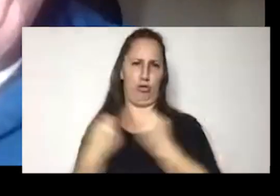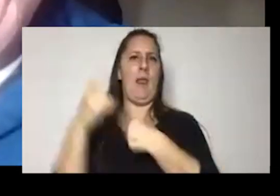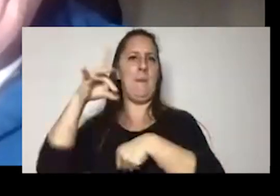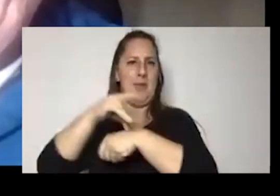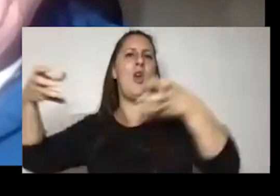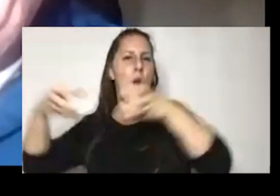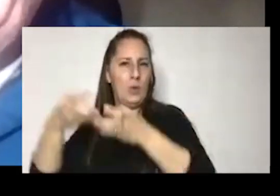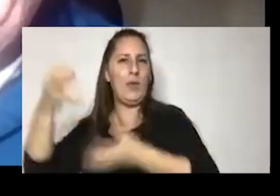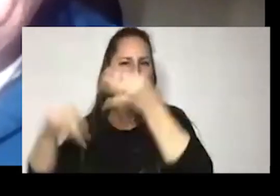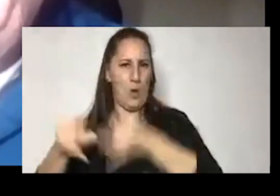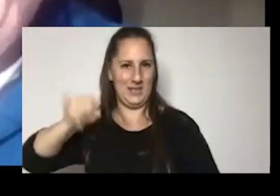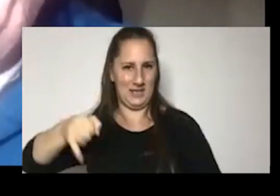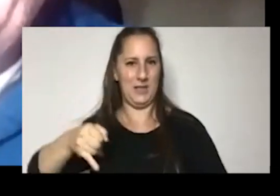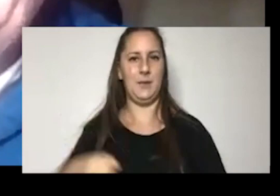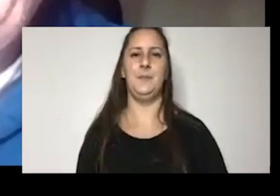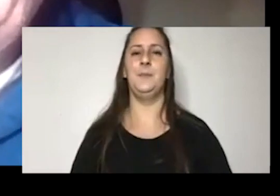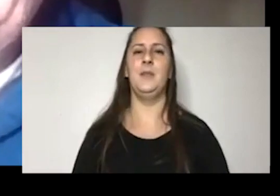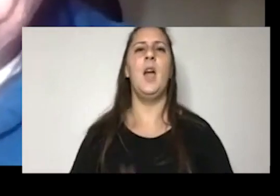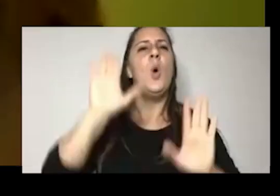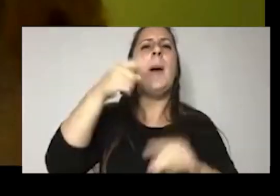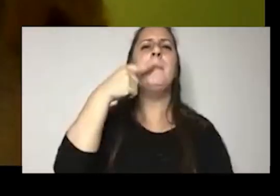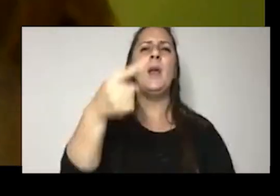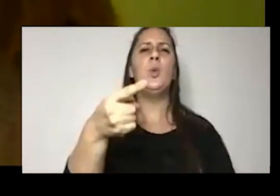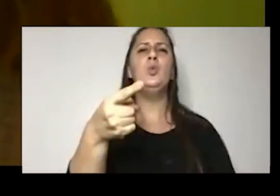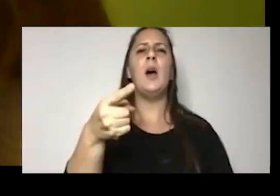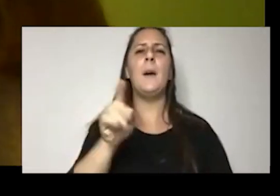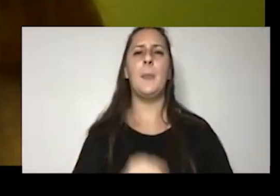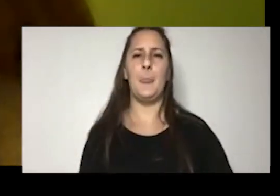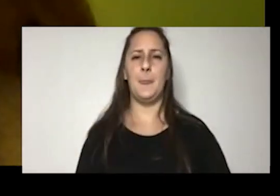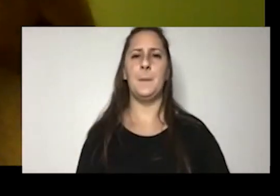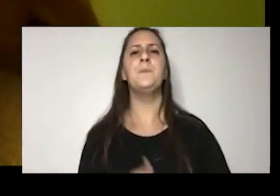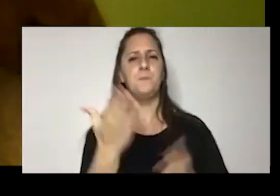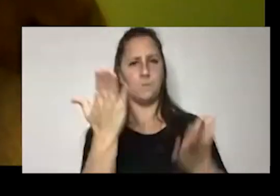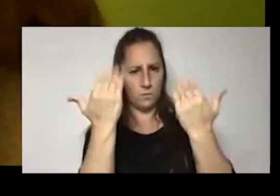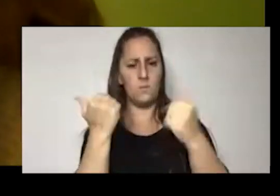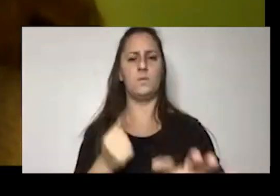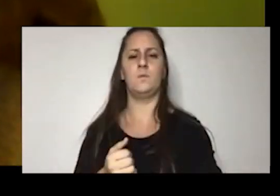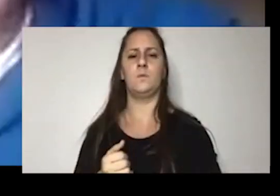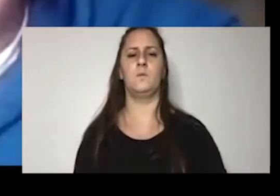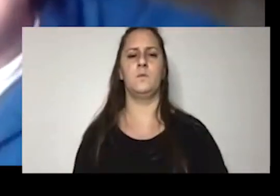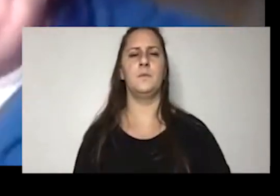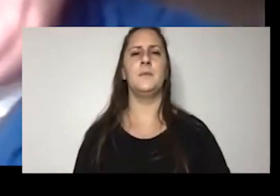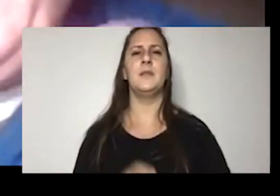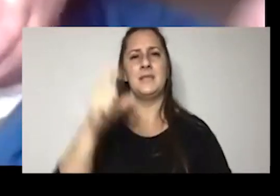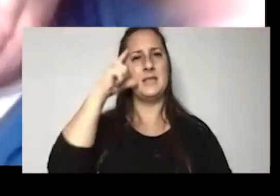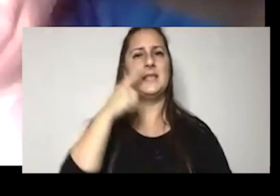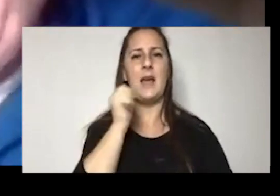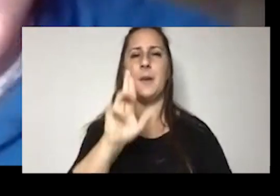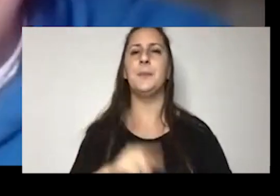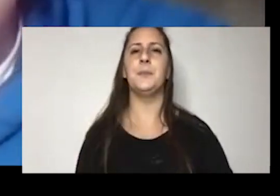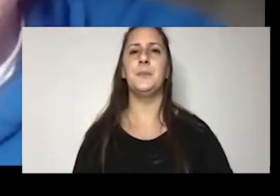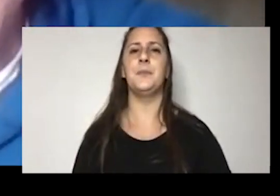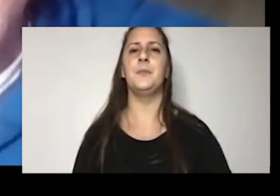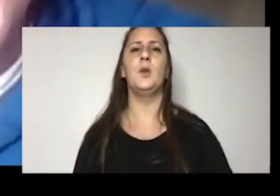Agustina, ¿puedo hacer una pregunta? Agustina. Sí, Miguel, por favor. A César. César, por tu experiencia,